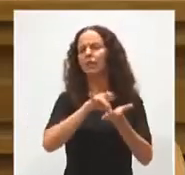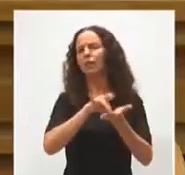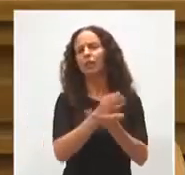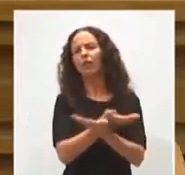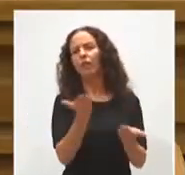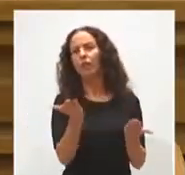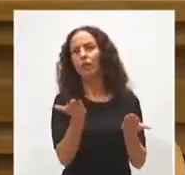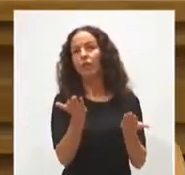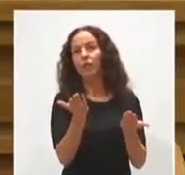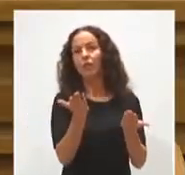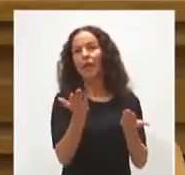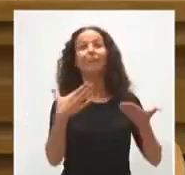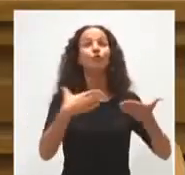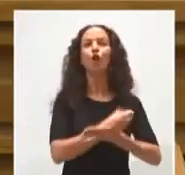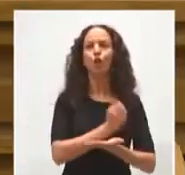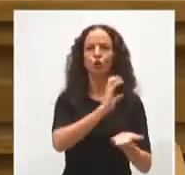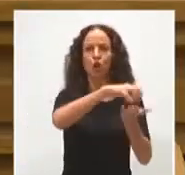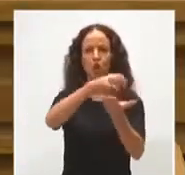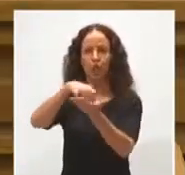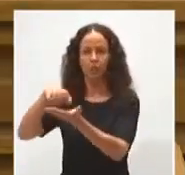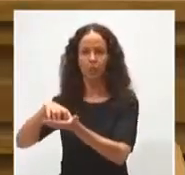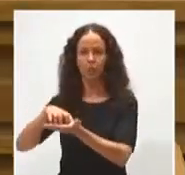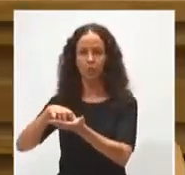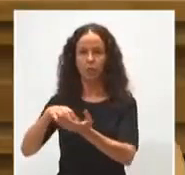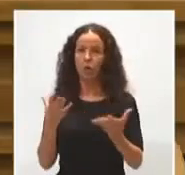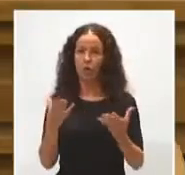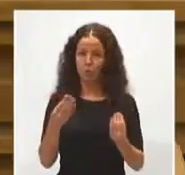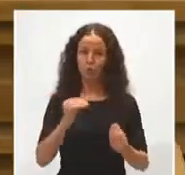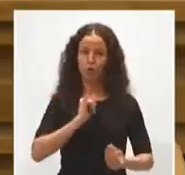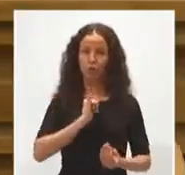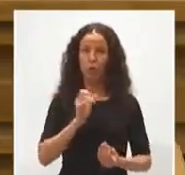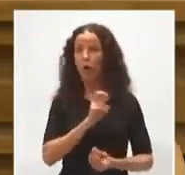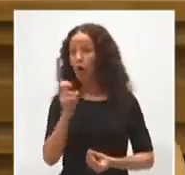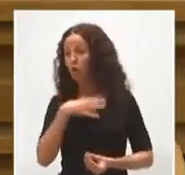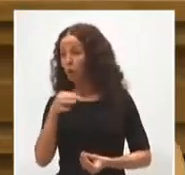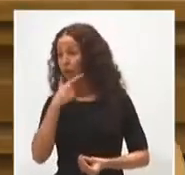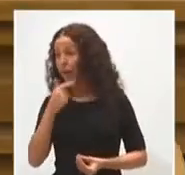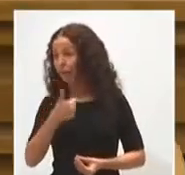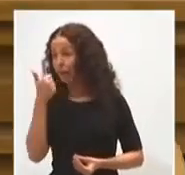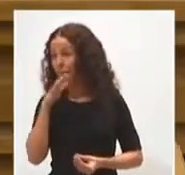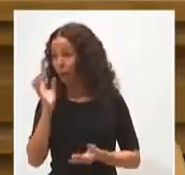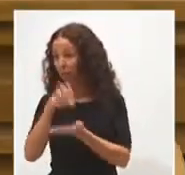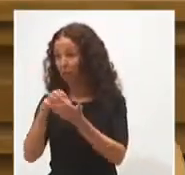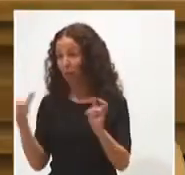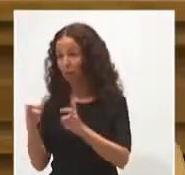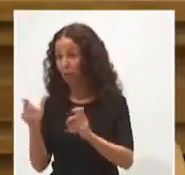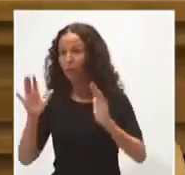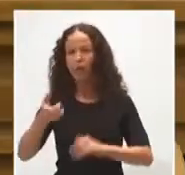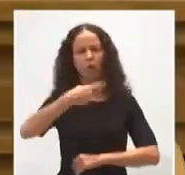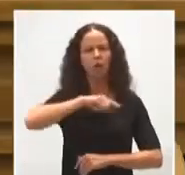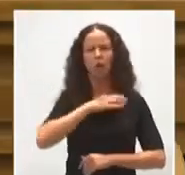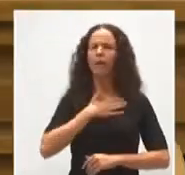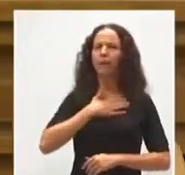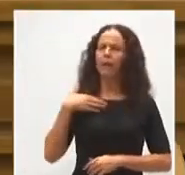todo en todos los centros carlos tenemos muchos otros lo podrían tener más fácil pero nosotros queremos llegar ahí con relativa